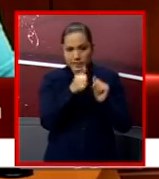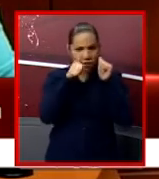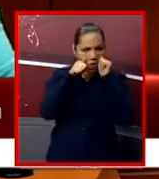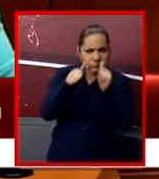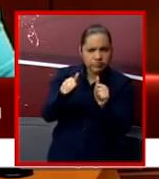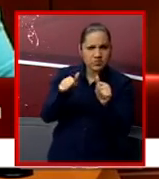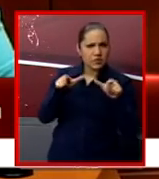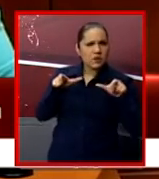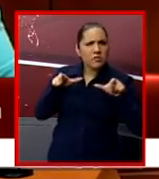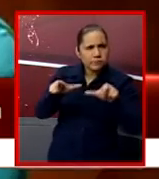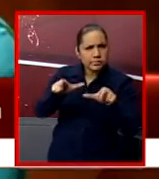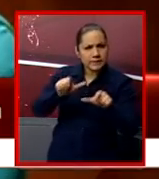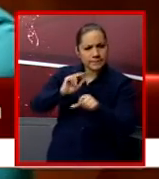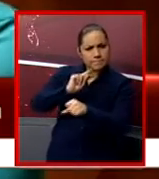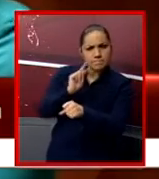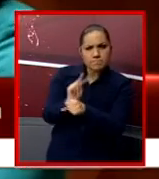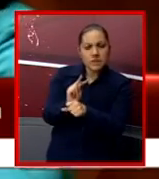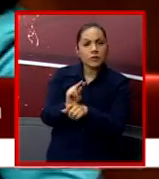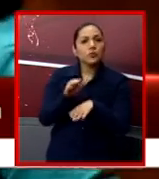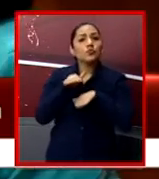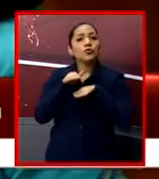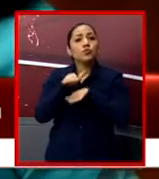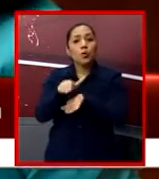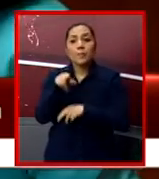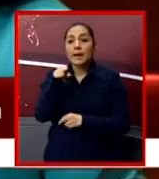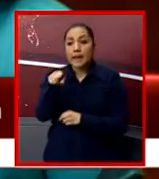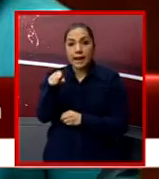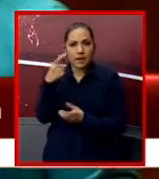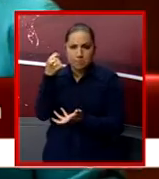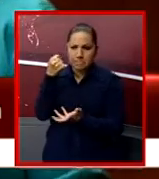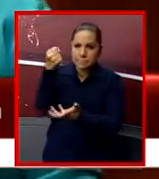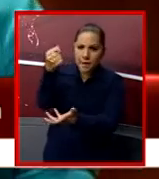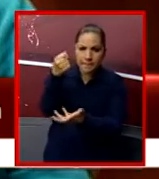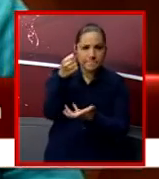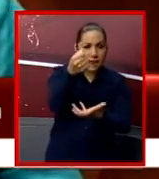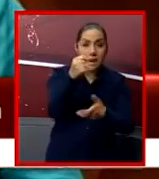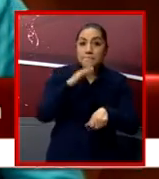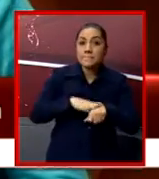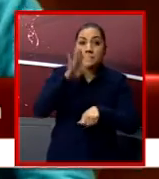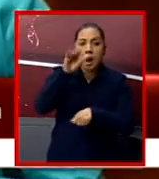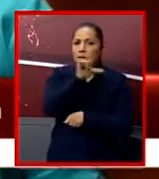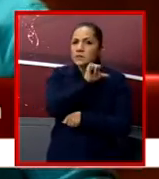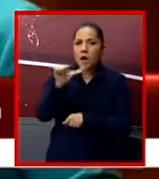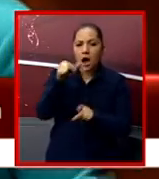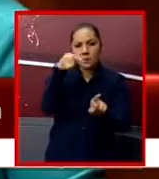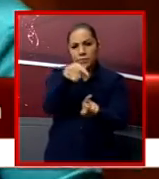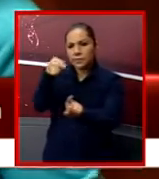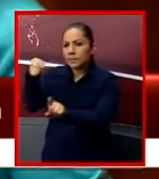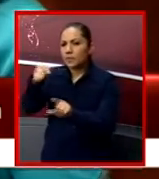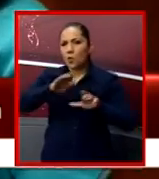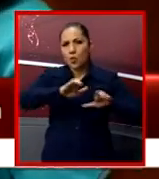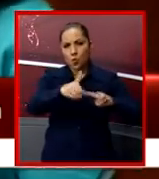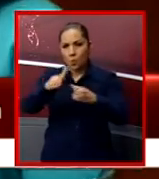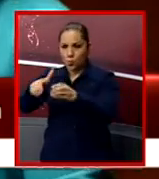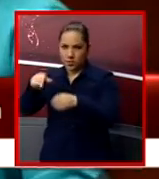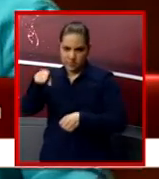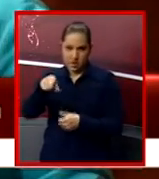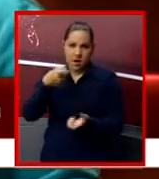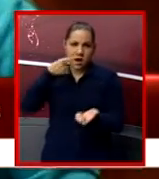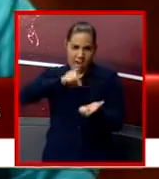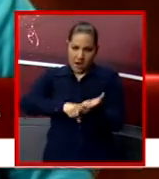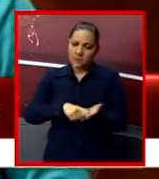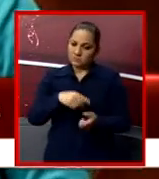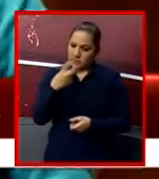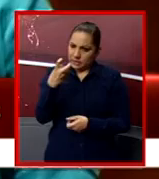que supervise, sobre todo en aquellas comunidades que